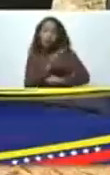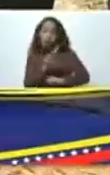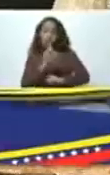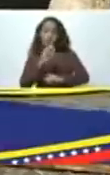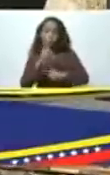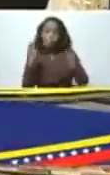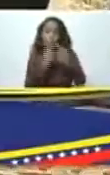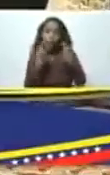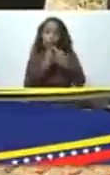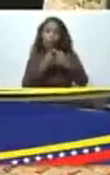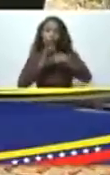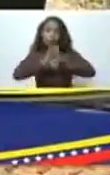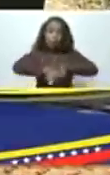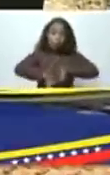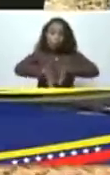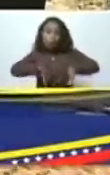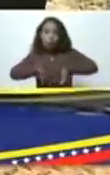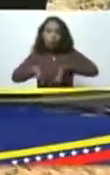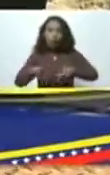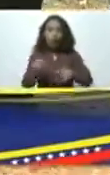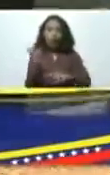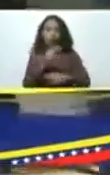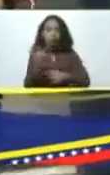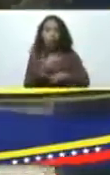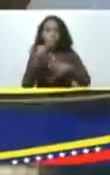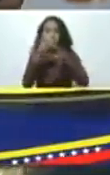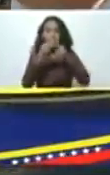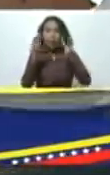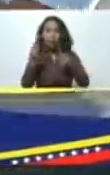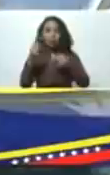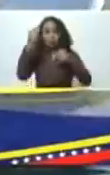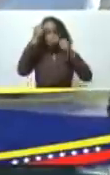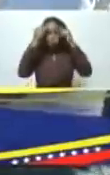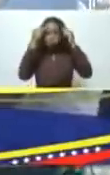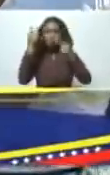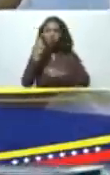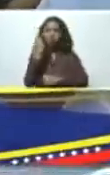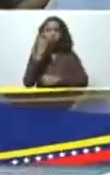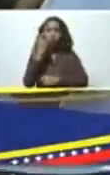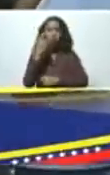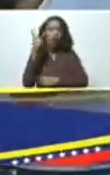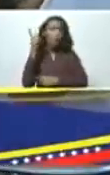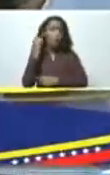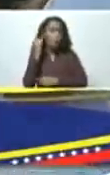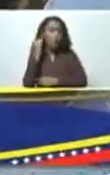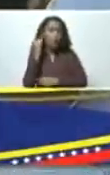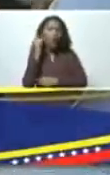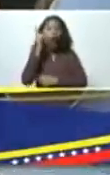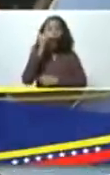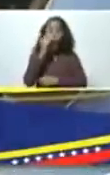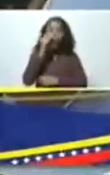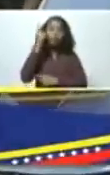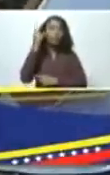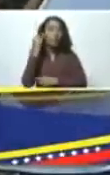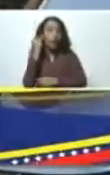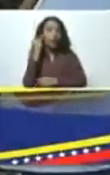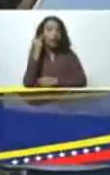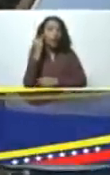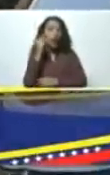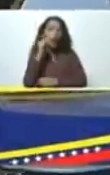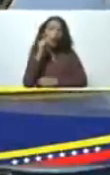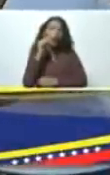se peleen y que estén en paz. ¿El cacho le sale solo a las hembras? No, tanto los hombres, o los machos,